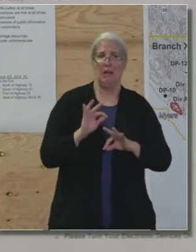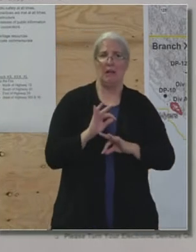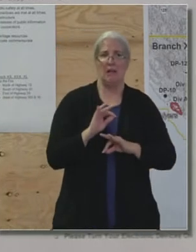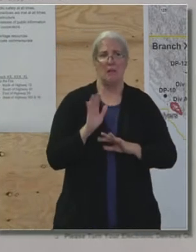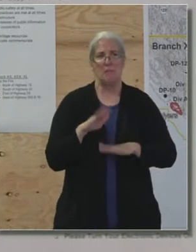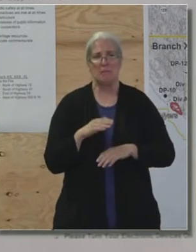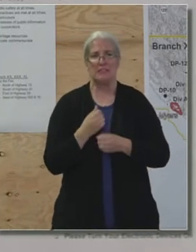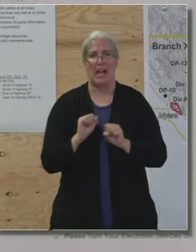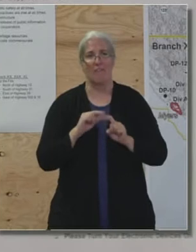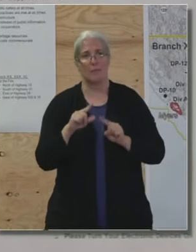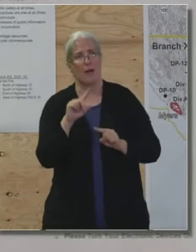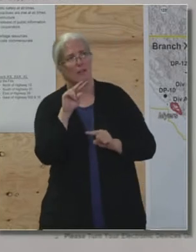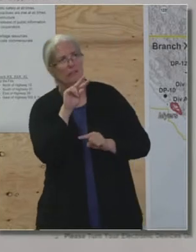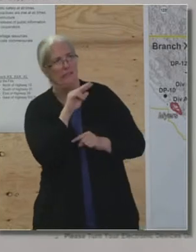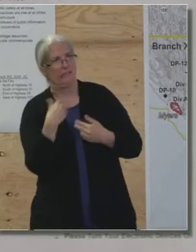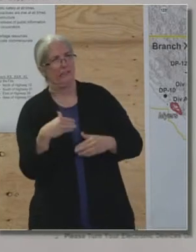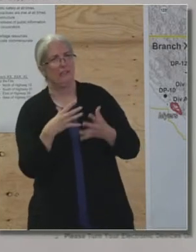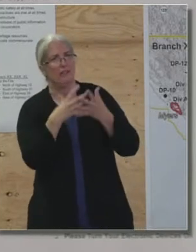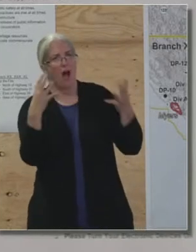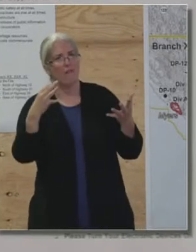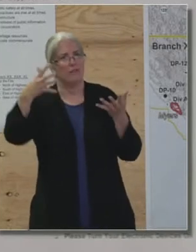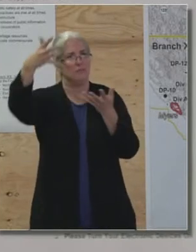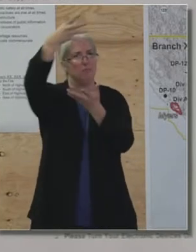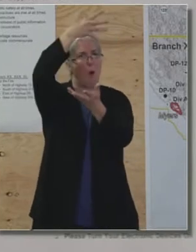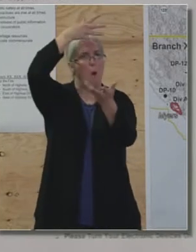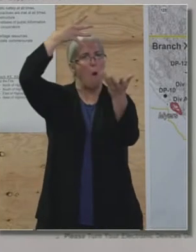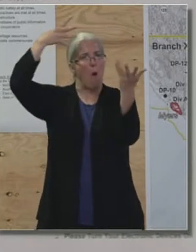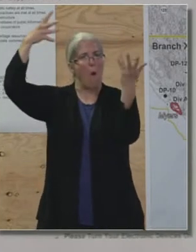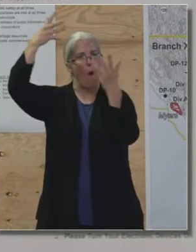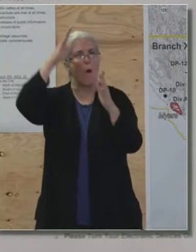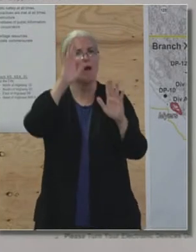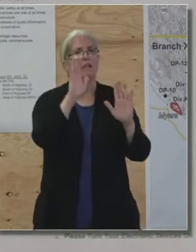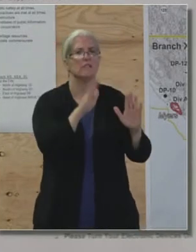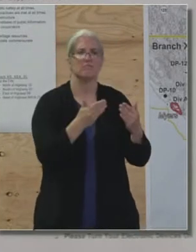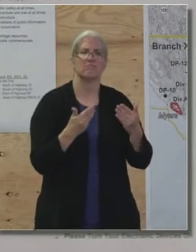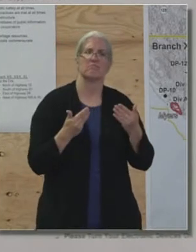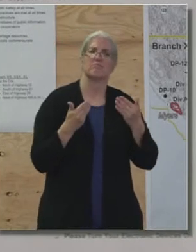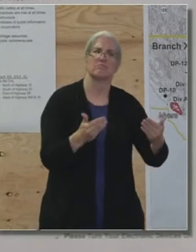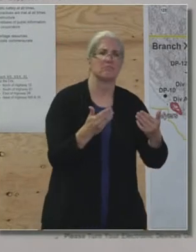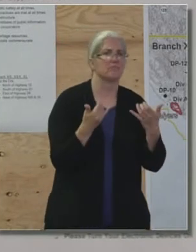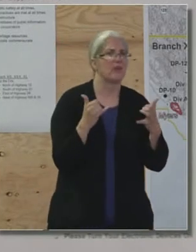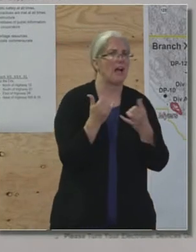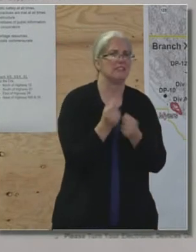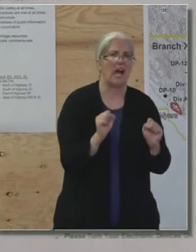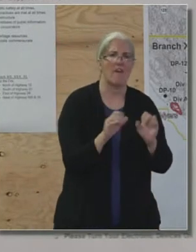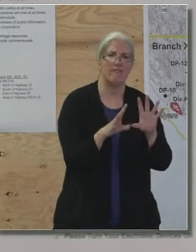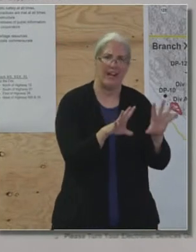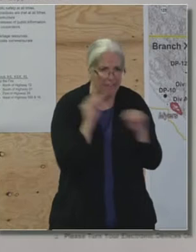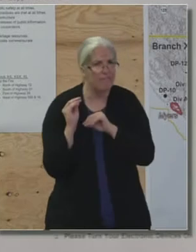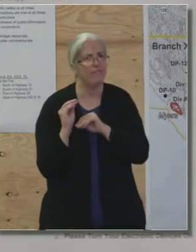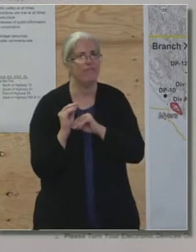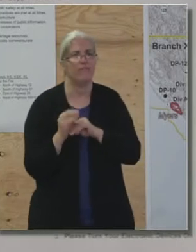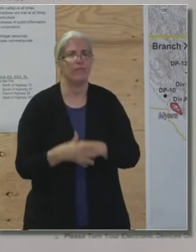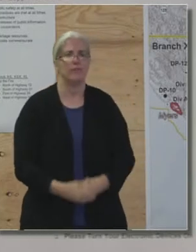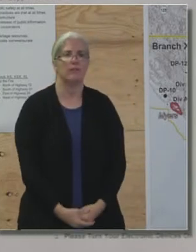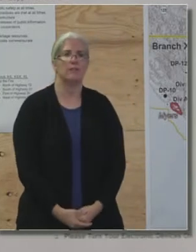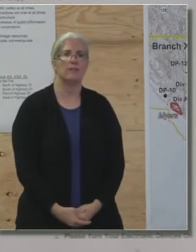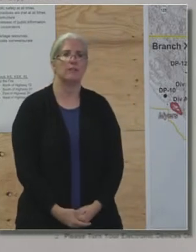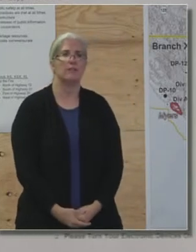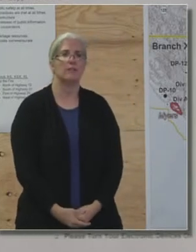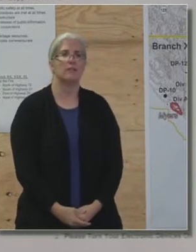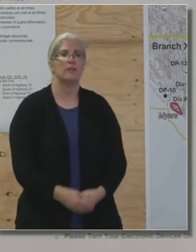de mucho humo consideren irse a otro lugar más seguro gracias a calzar y todos los que trabajan en la línea muchos de los